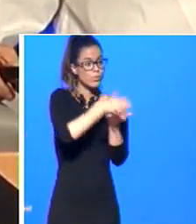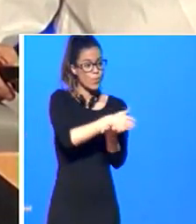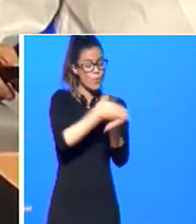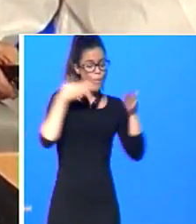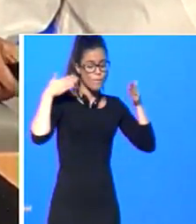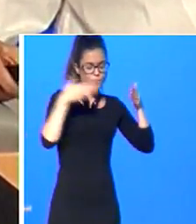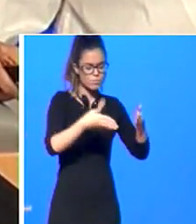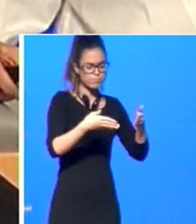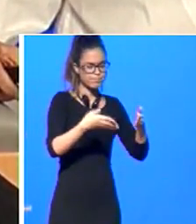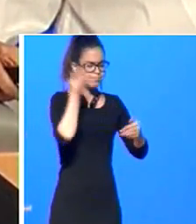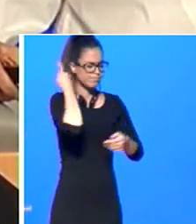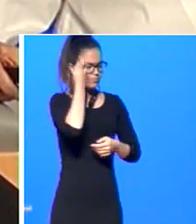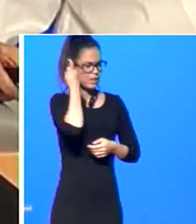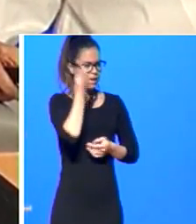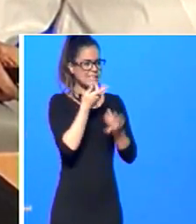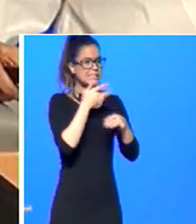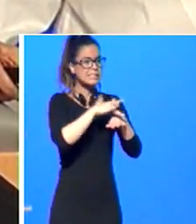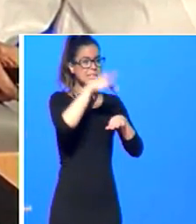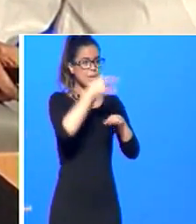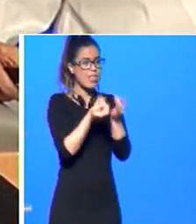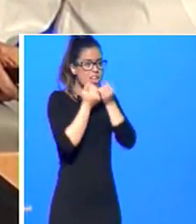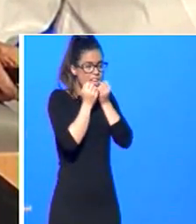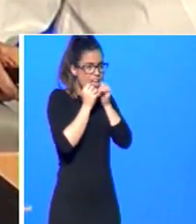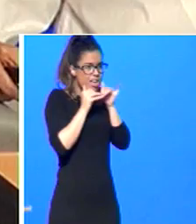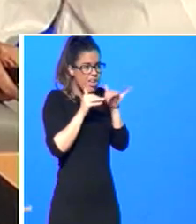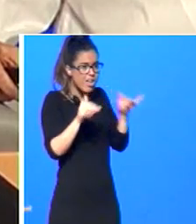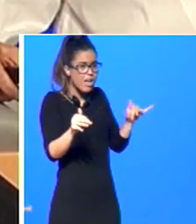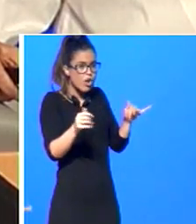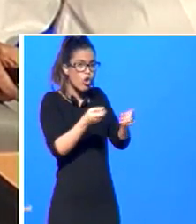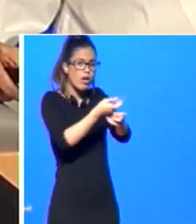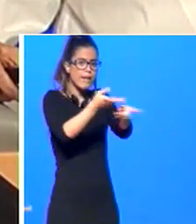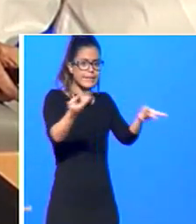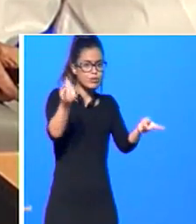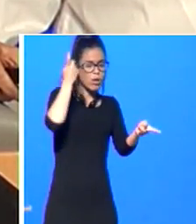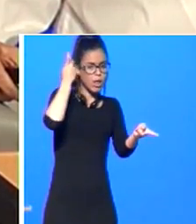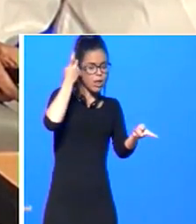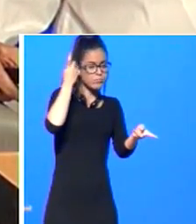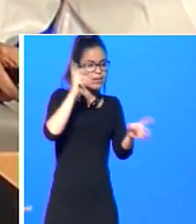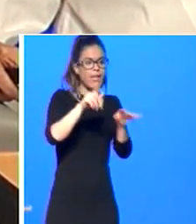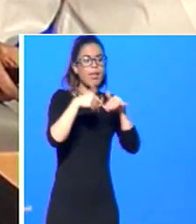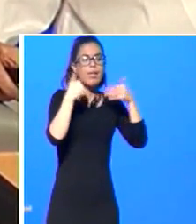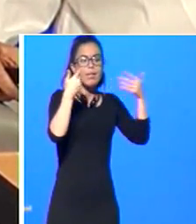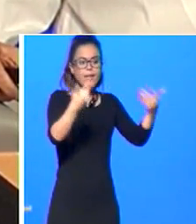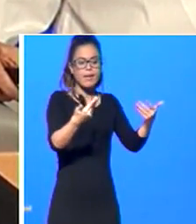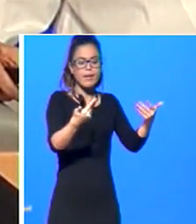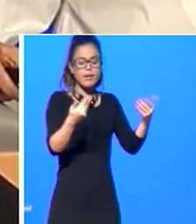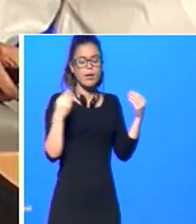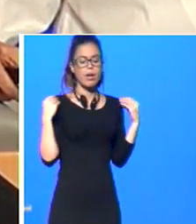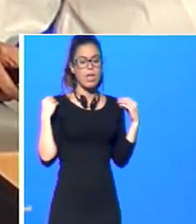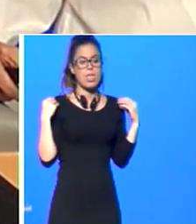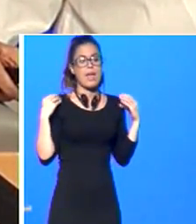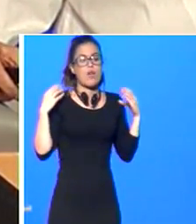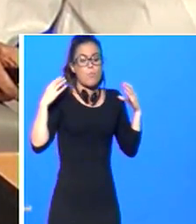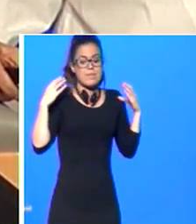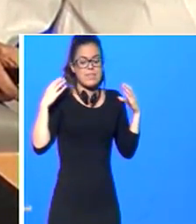unos alumnos se sensibilizan ante la situación del resto del alumnado, lo cual activa su competencia prosocial